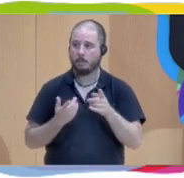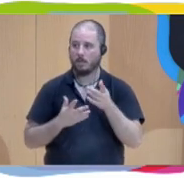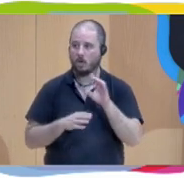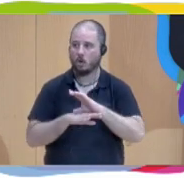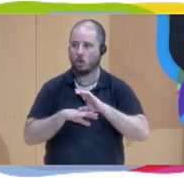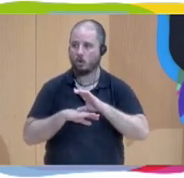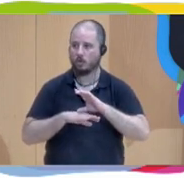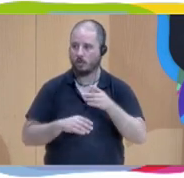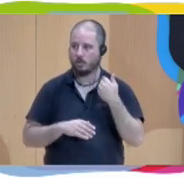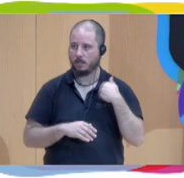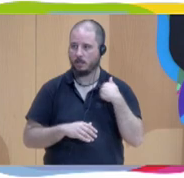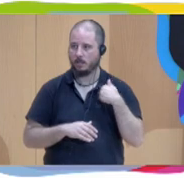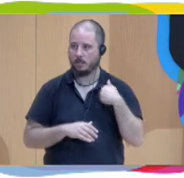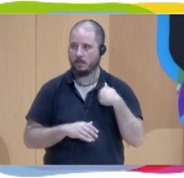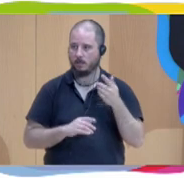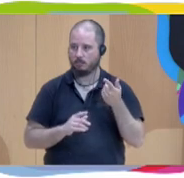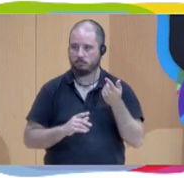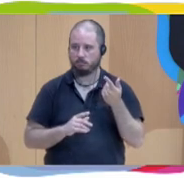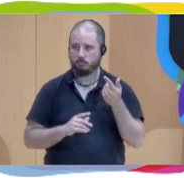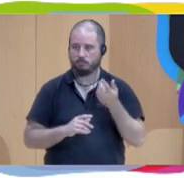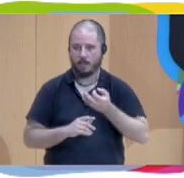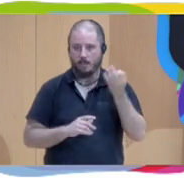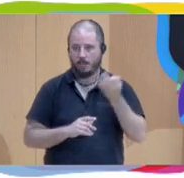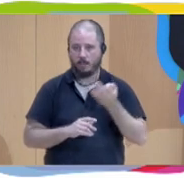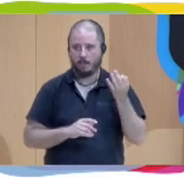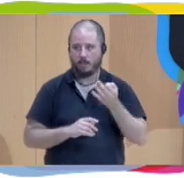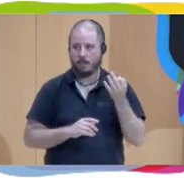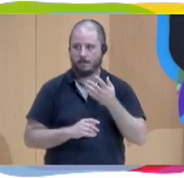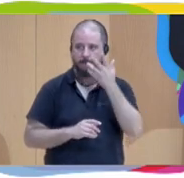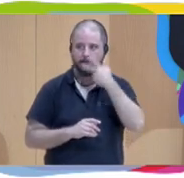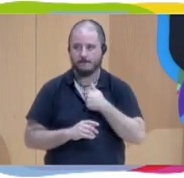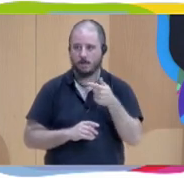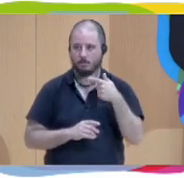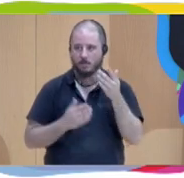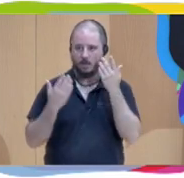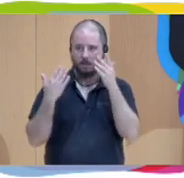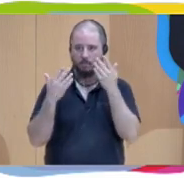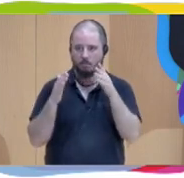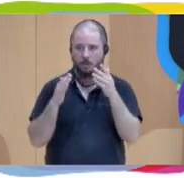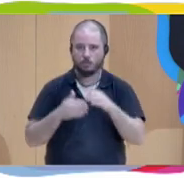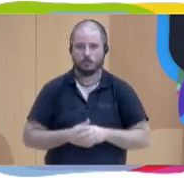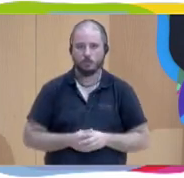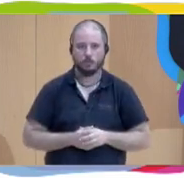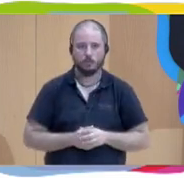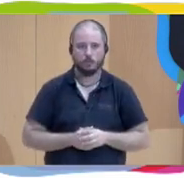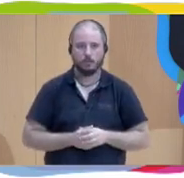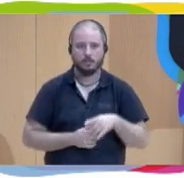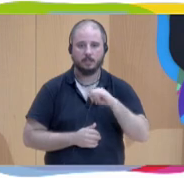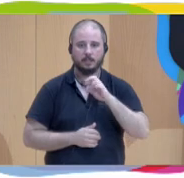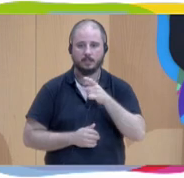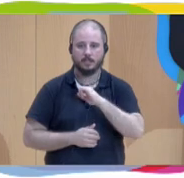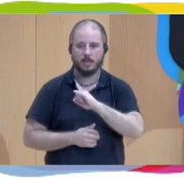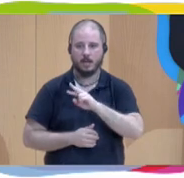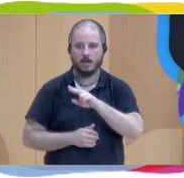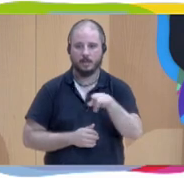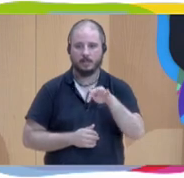a mí la verdad es que no puede faltar. Yo creo que me gustaría que le diésemos un fuerte aplauso tanto a Ichiar Herrero como a